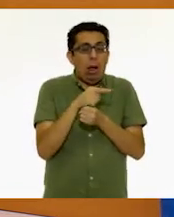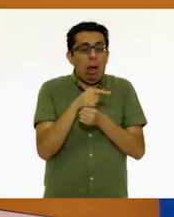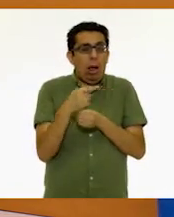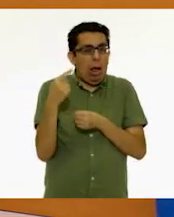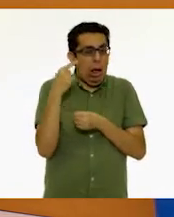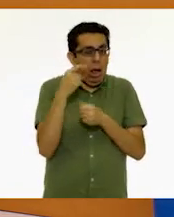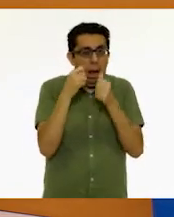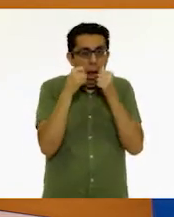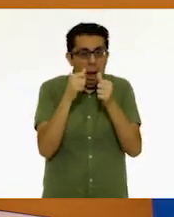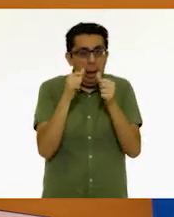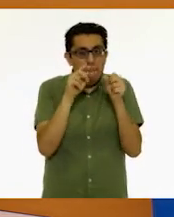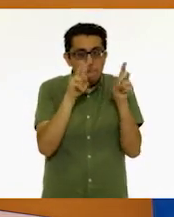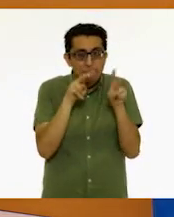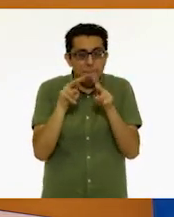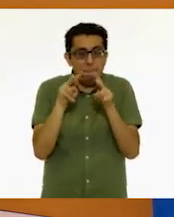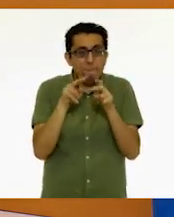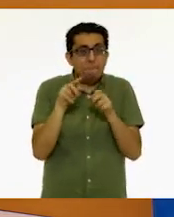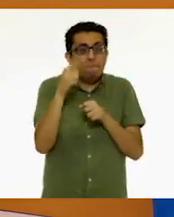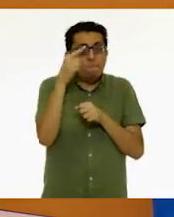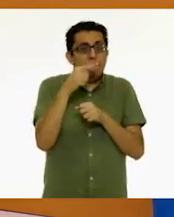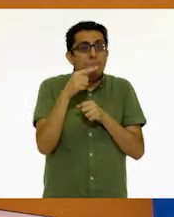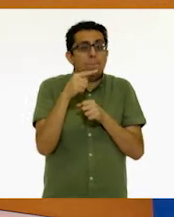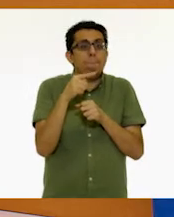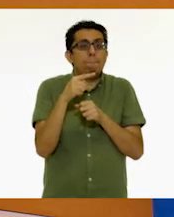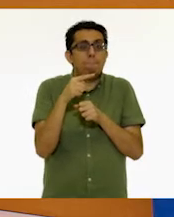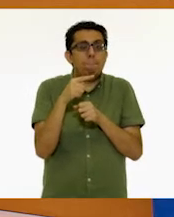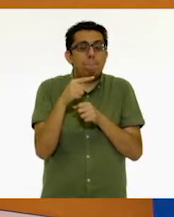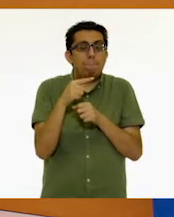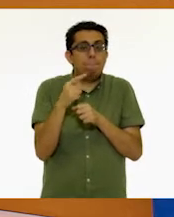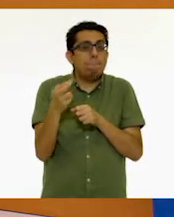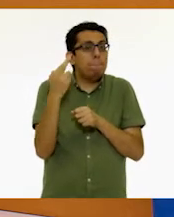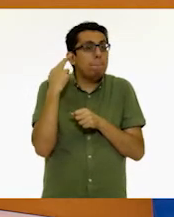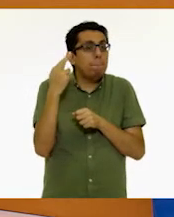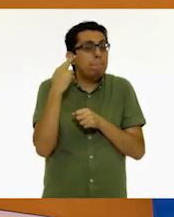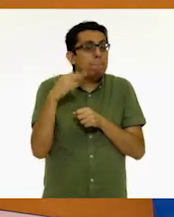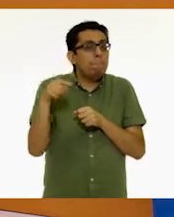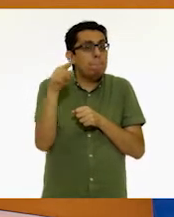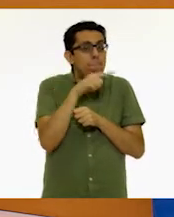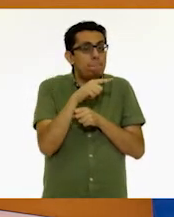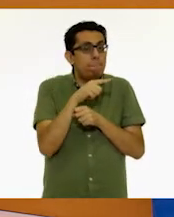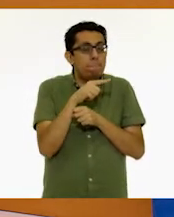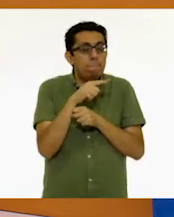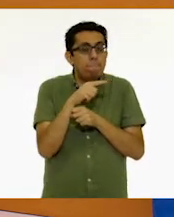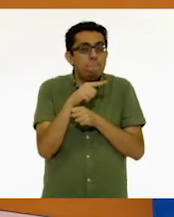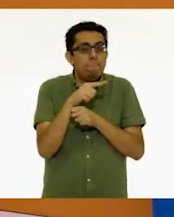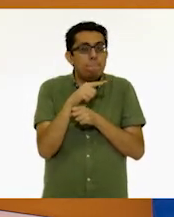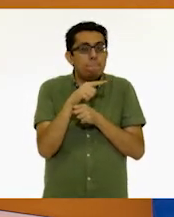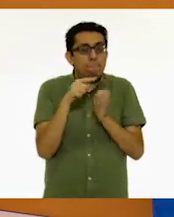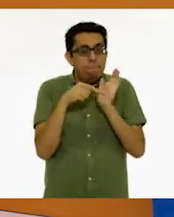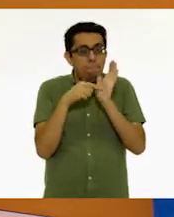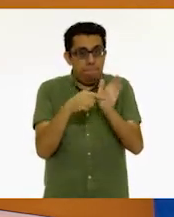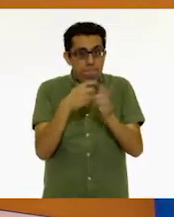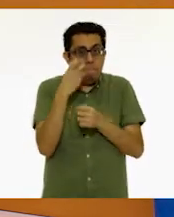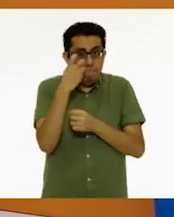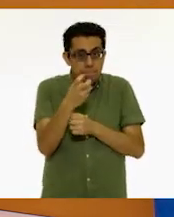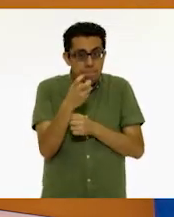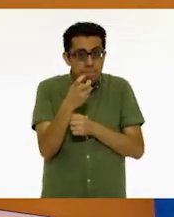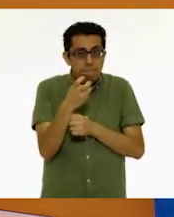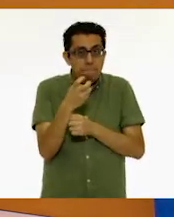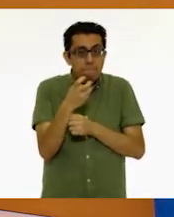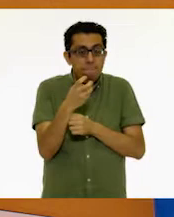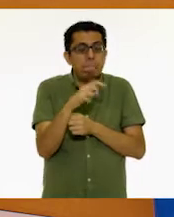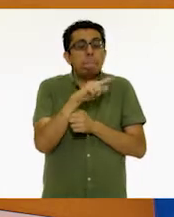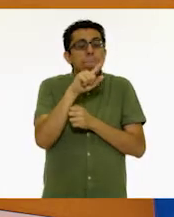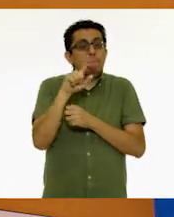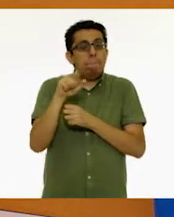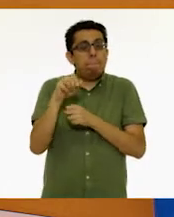orejita y escuchen los sonidos que vamos a poner a continuación. A partir de esos sonidos, en una imagen